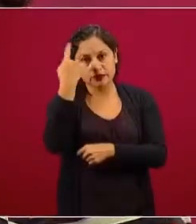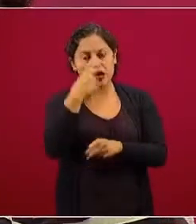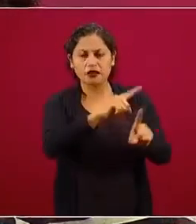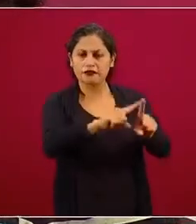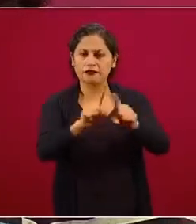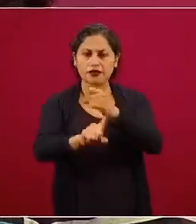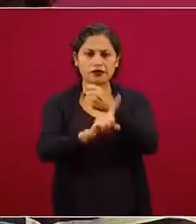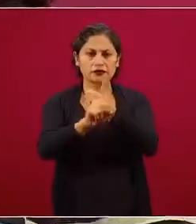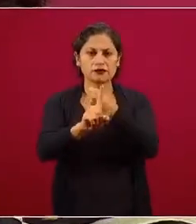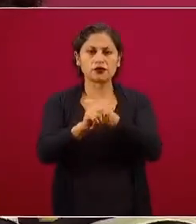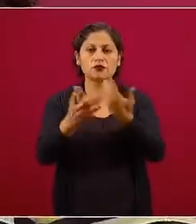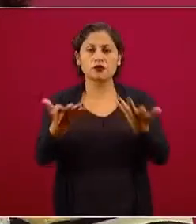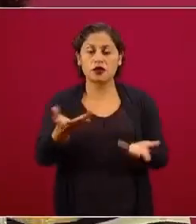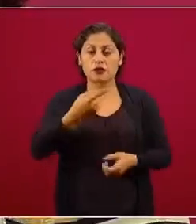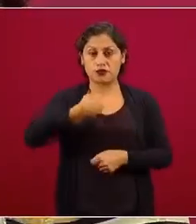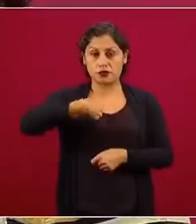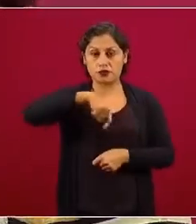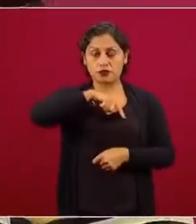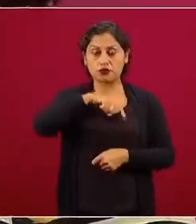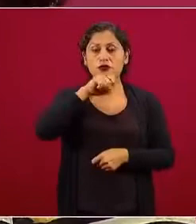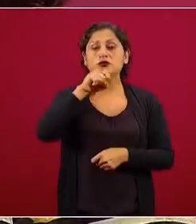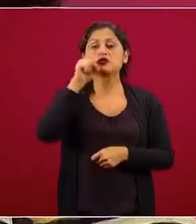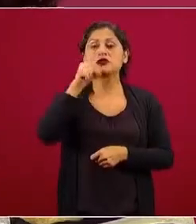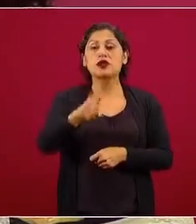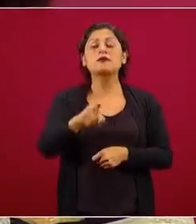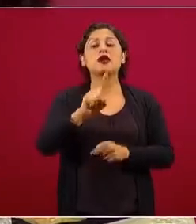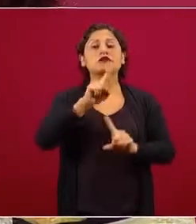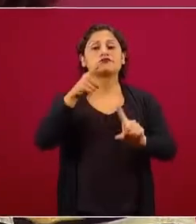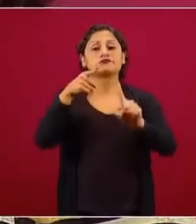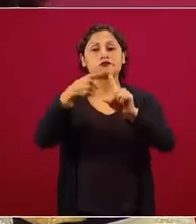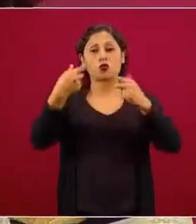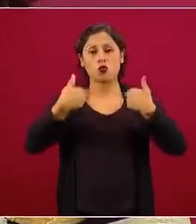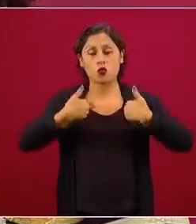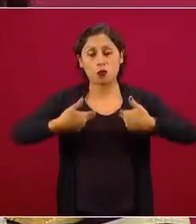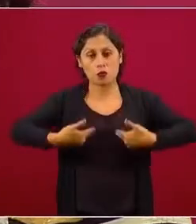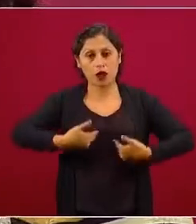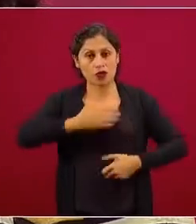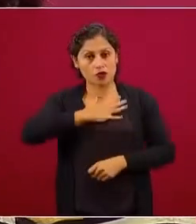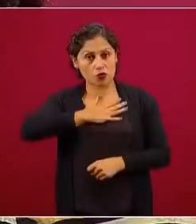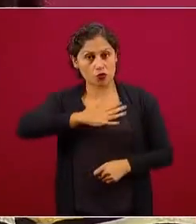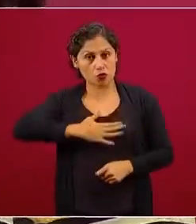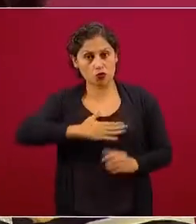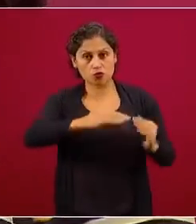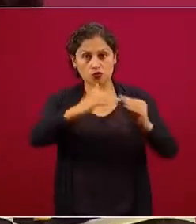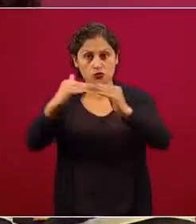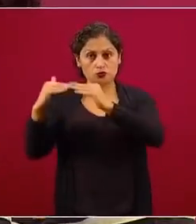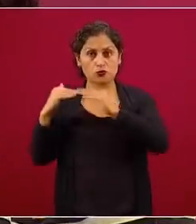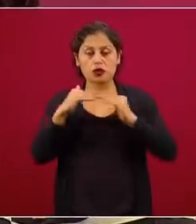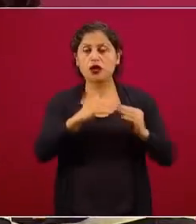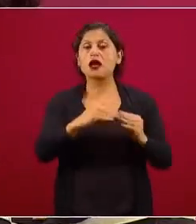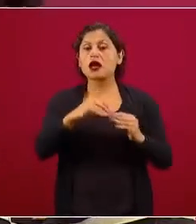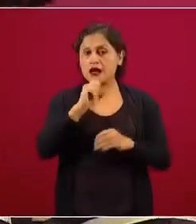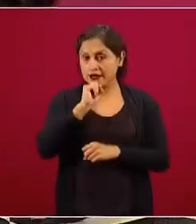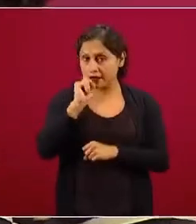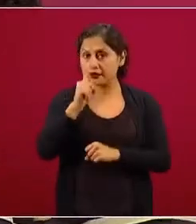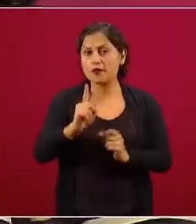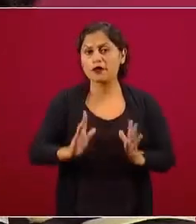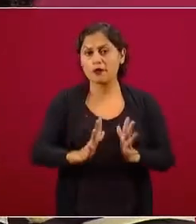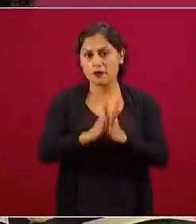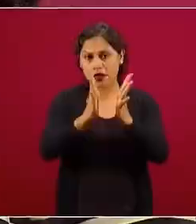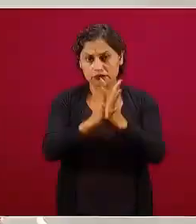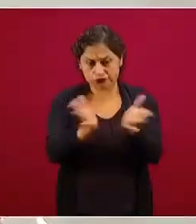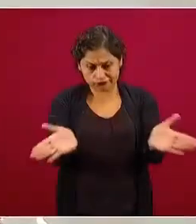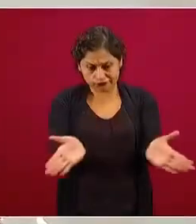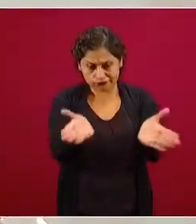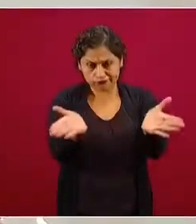acciones están vinculadas a las relaciones humanas, a la justicia social, a la democracia y al fortalecimiento de la participación